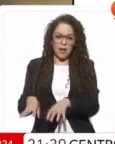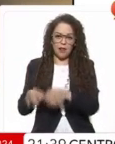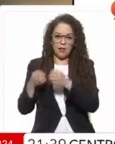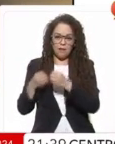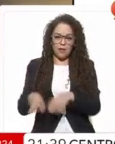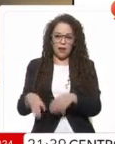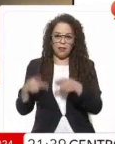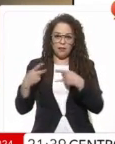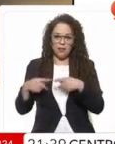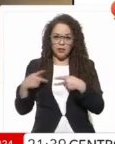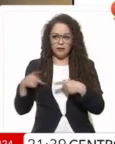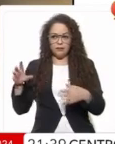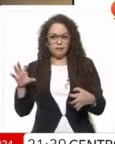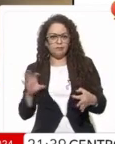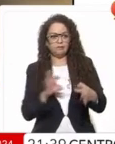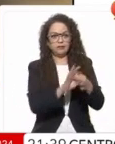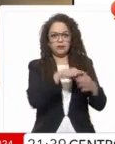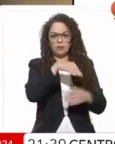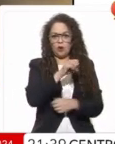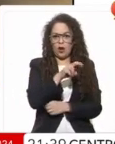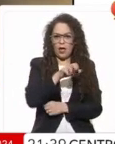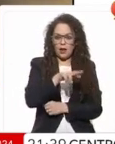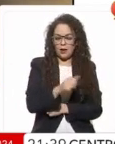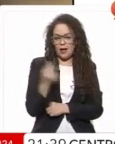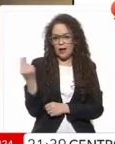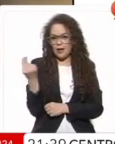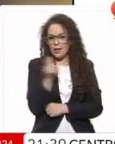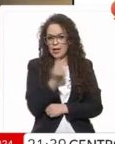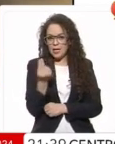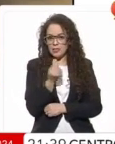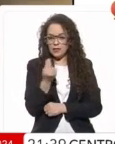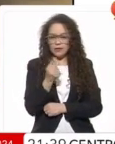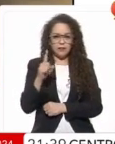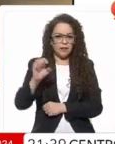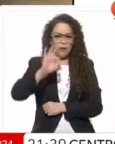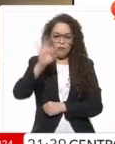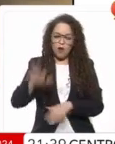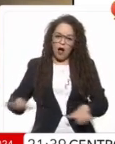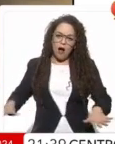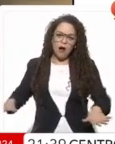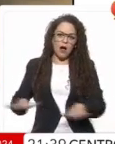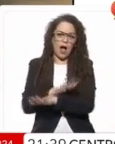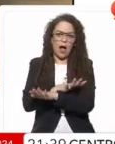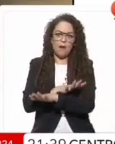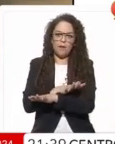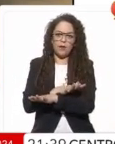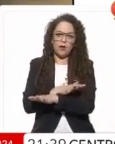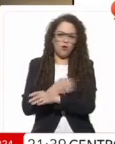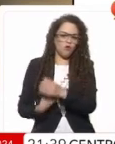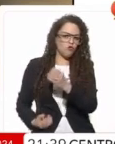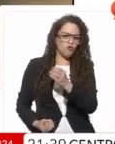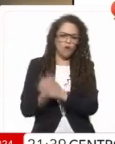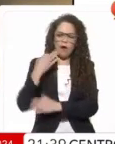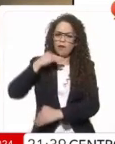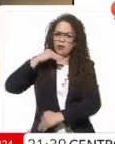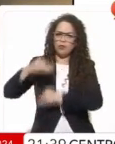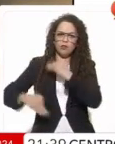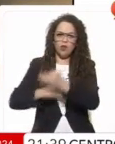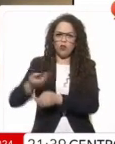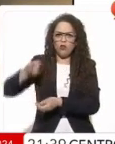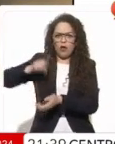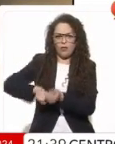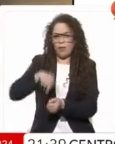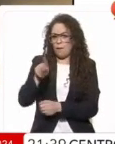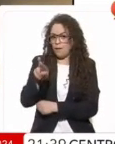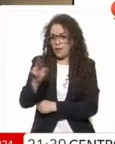partidistas. Requerimos auténticamente reinventarnos, renovar todo. Y para